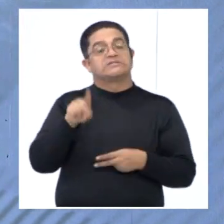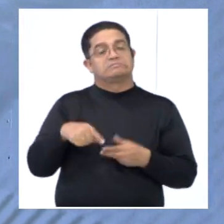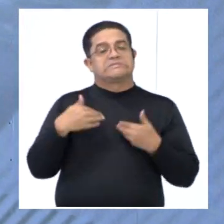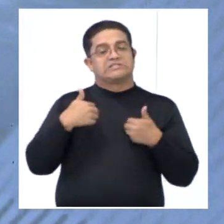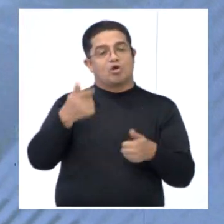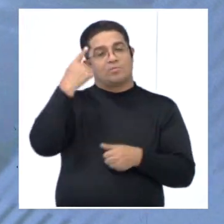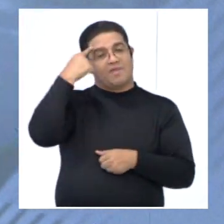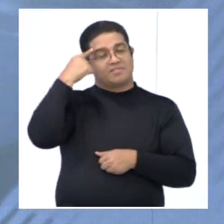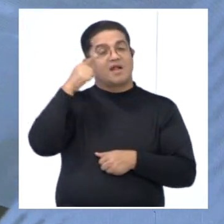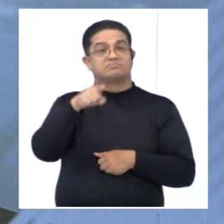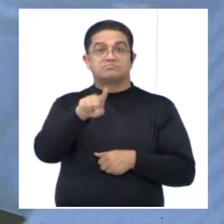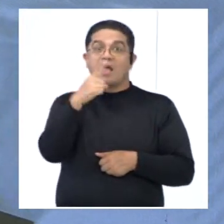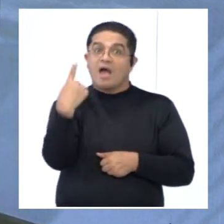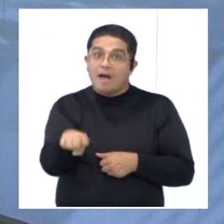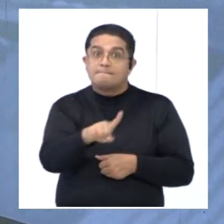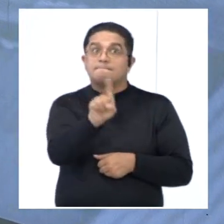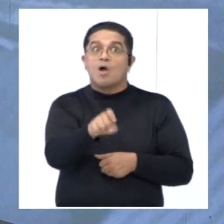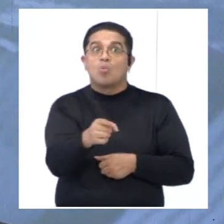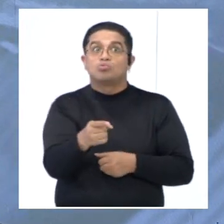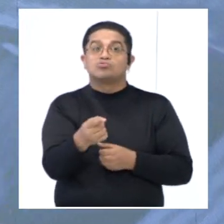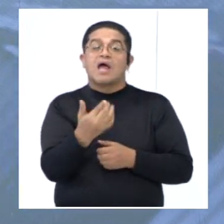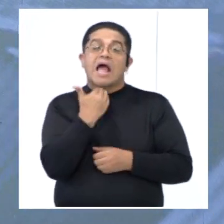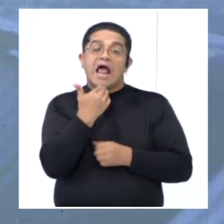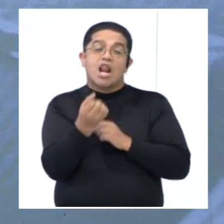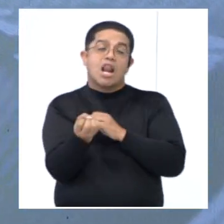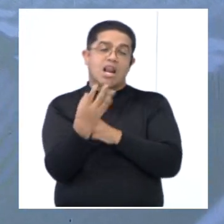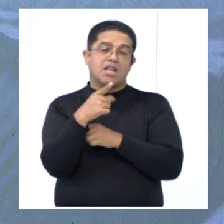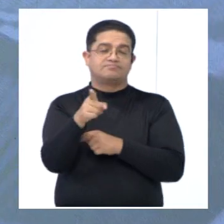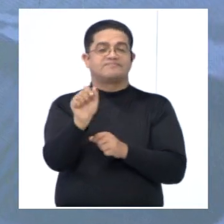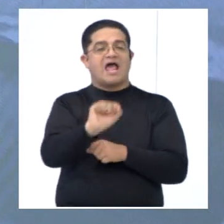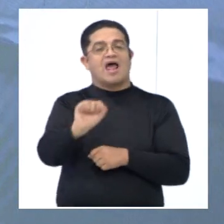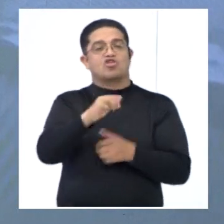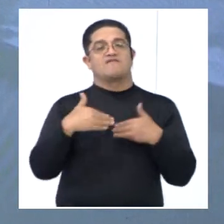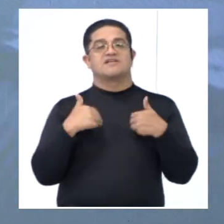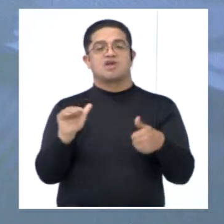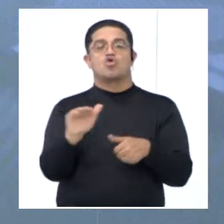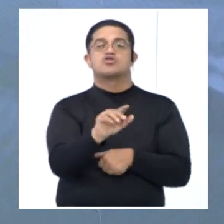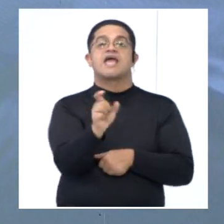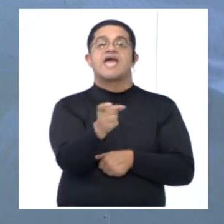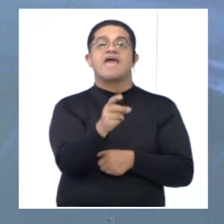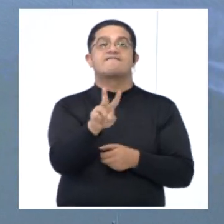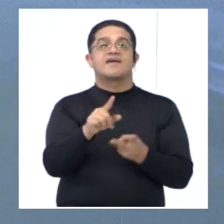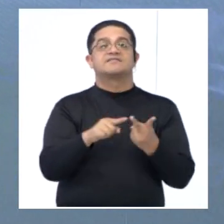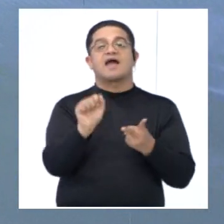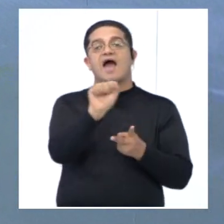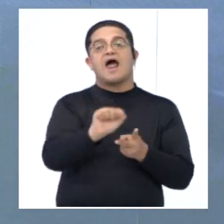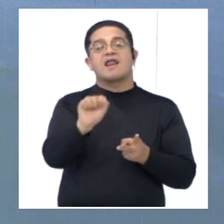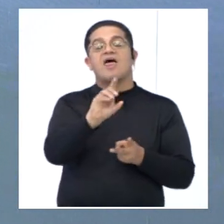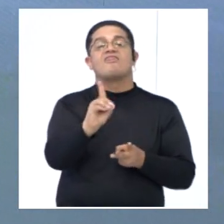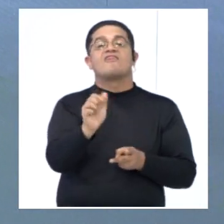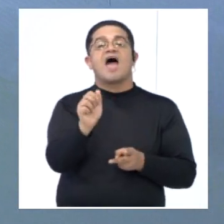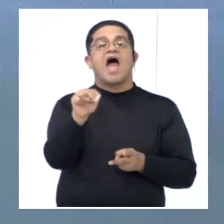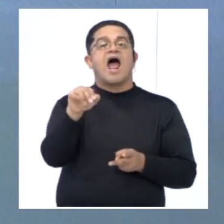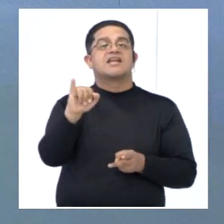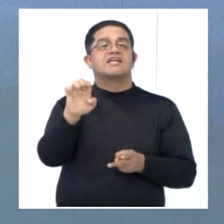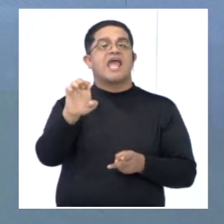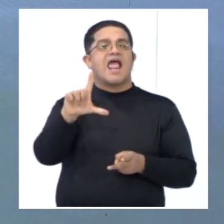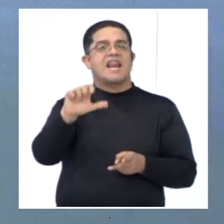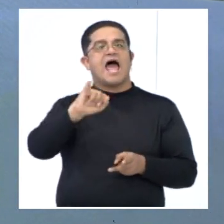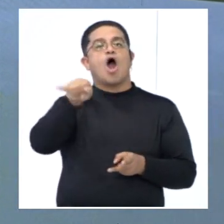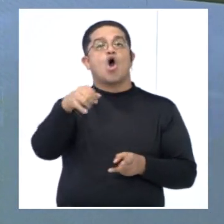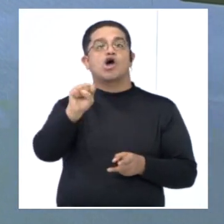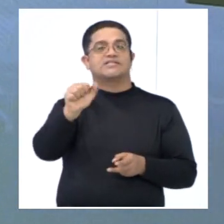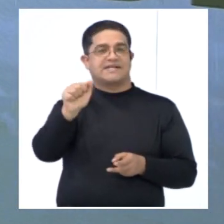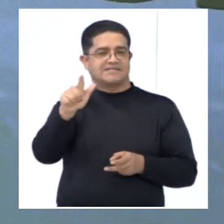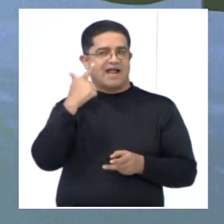mental. Así que si tiene preguntas o comentarios en redes sociales, @salud_gb, @DanielaJSalas en conjunto en el Instagram Line con